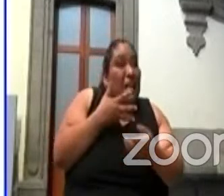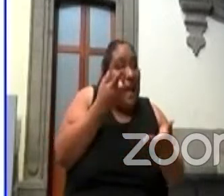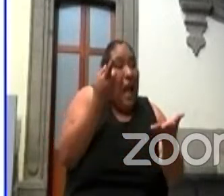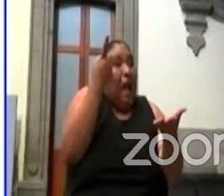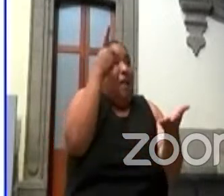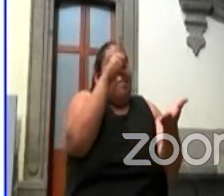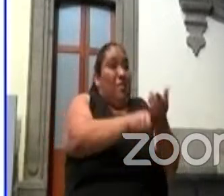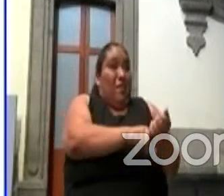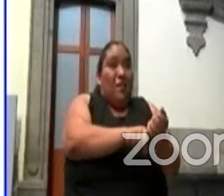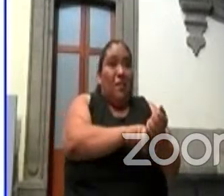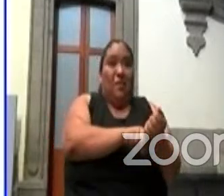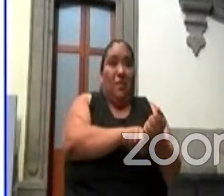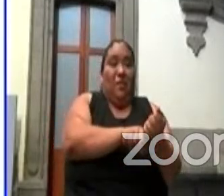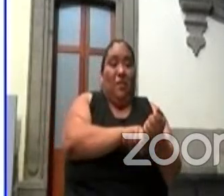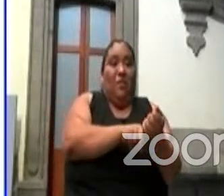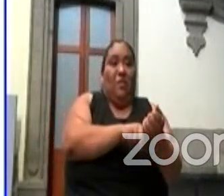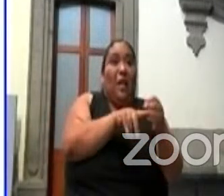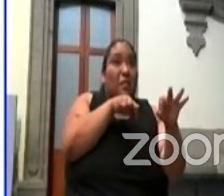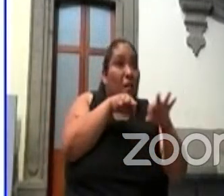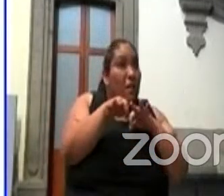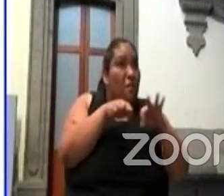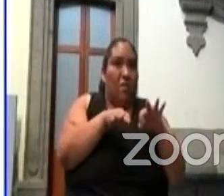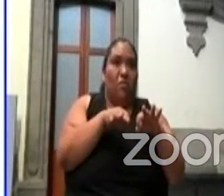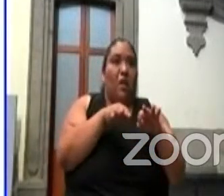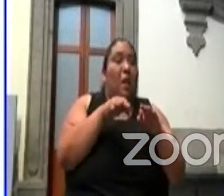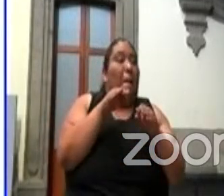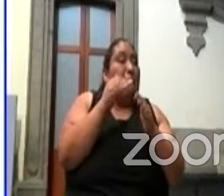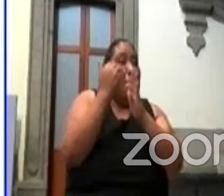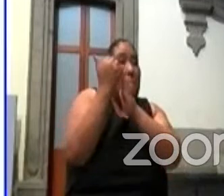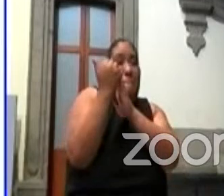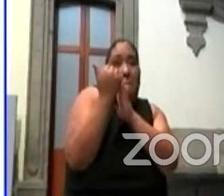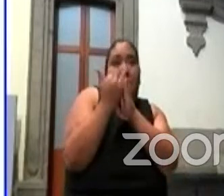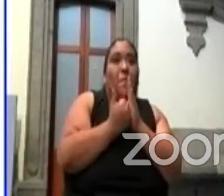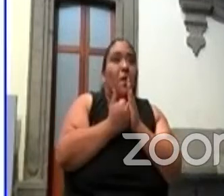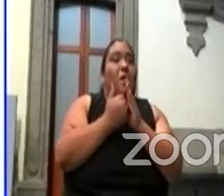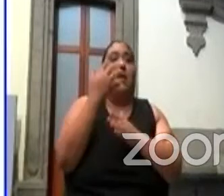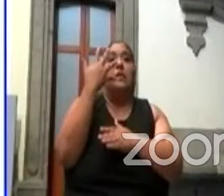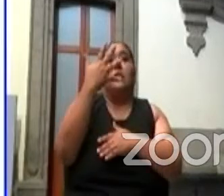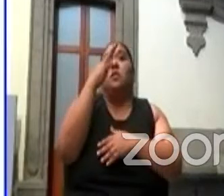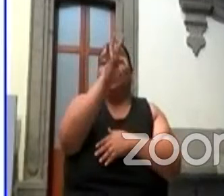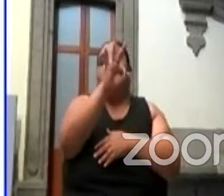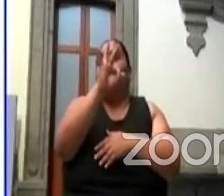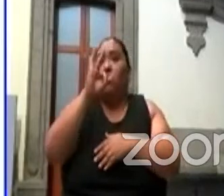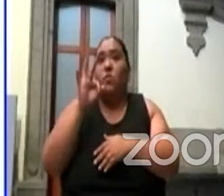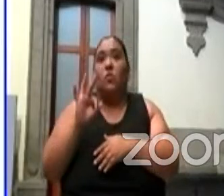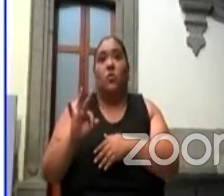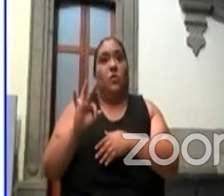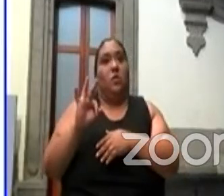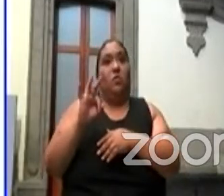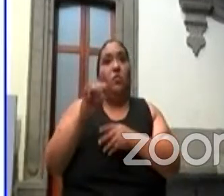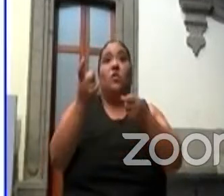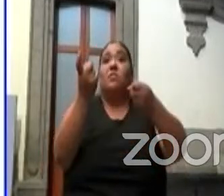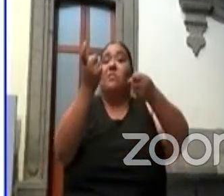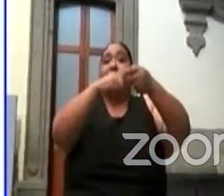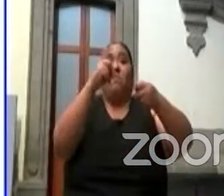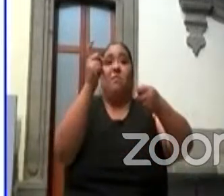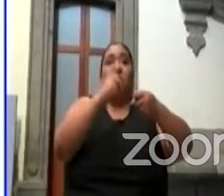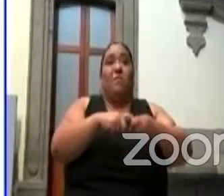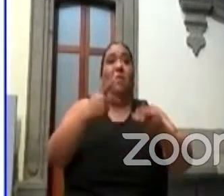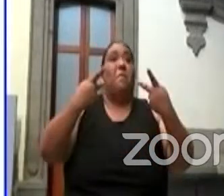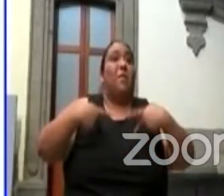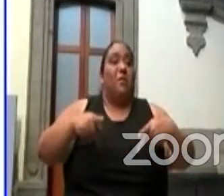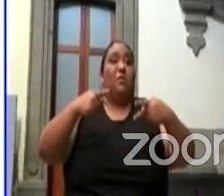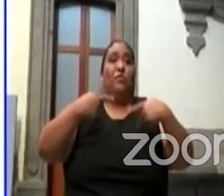a mínimo el 5% dadas de alta a personas con discapacidad.